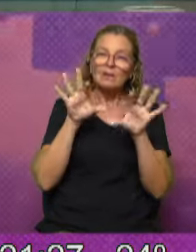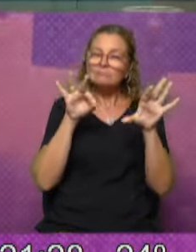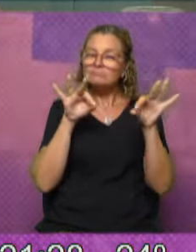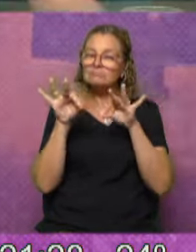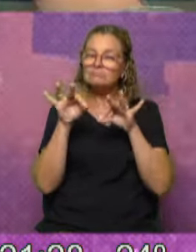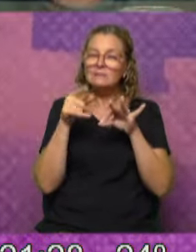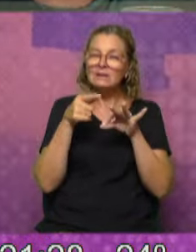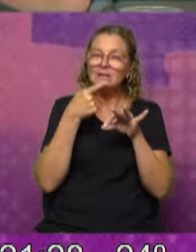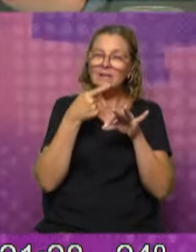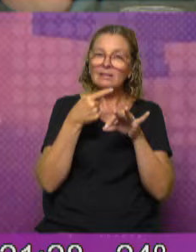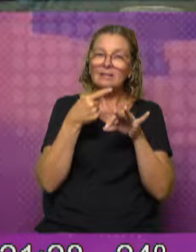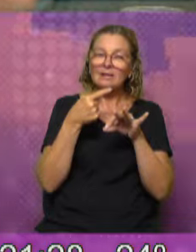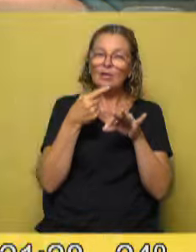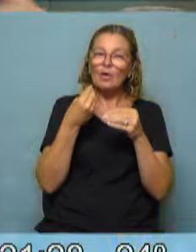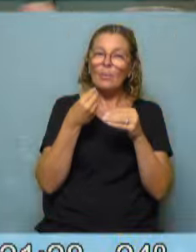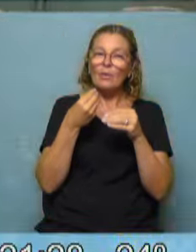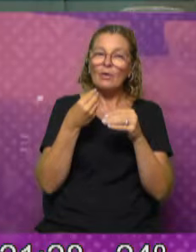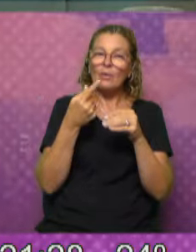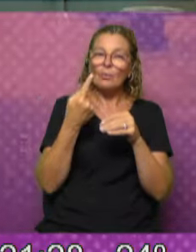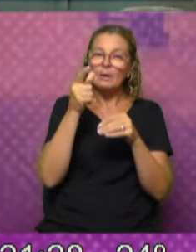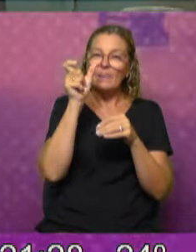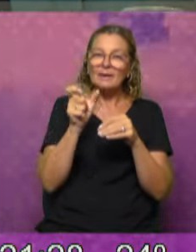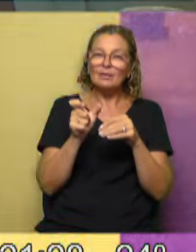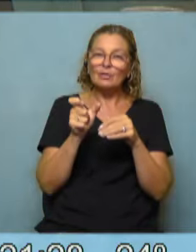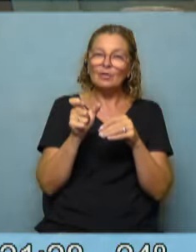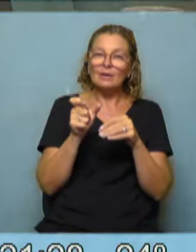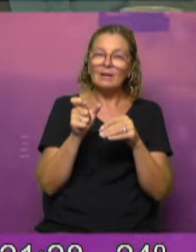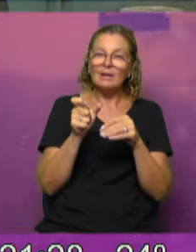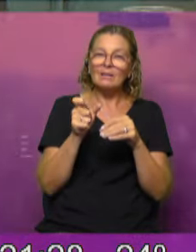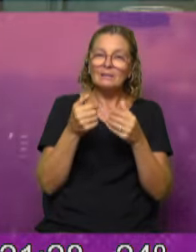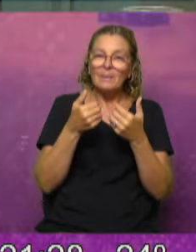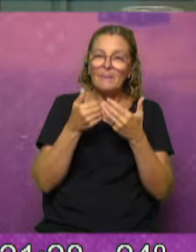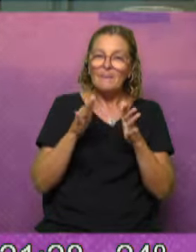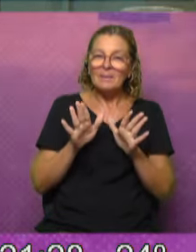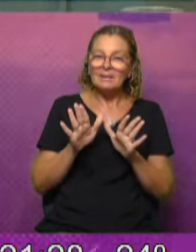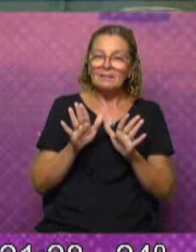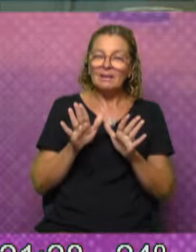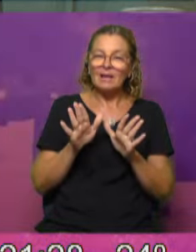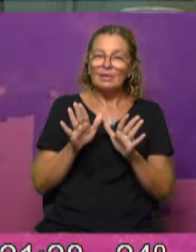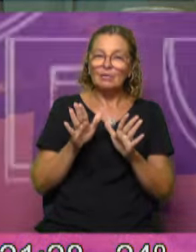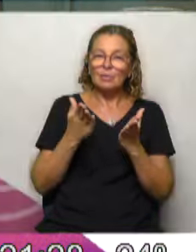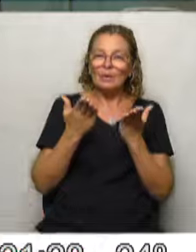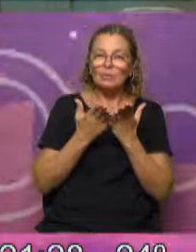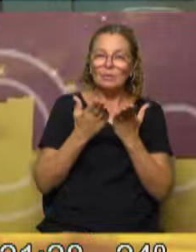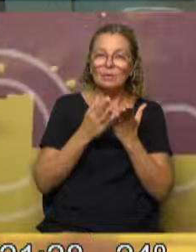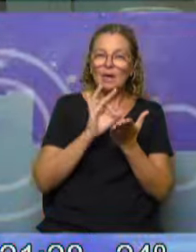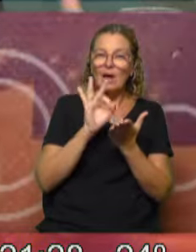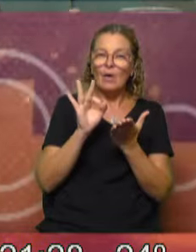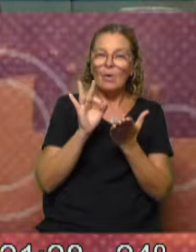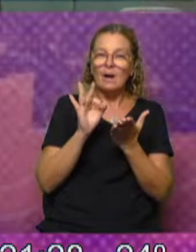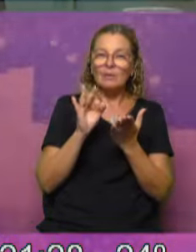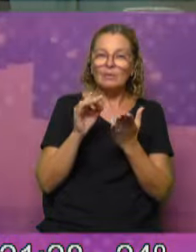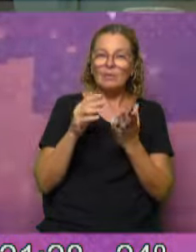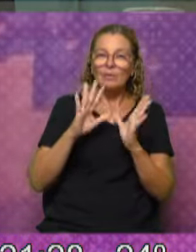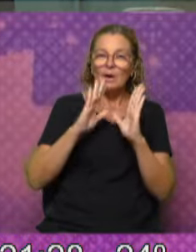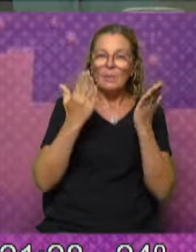sobre eso y decisiones sobre cómo influir a una persona que está arrancando, no sé, a estudiar o a relacionarse